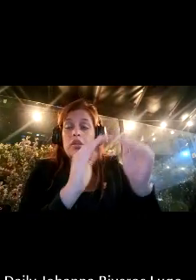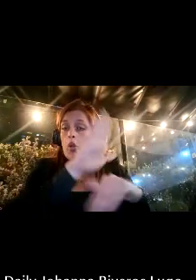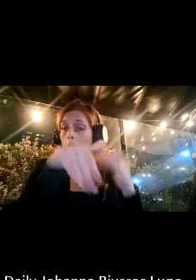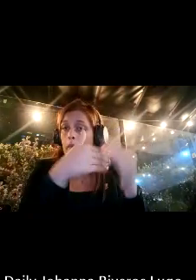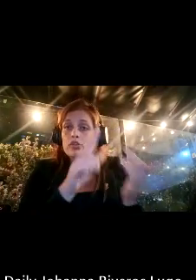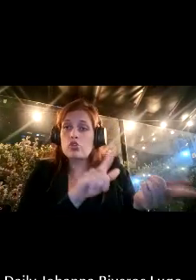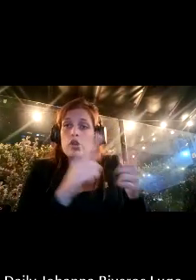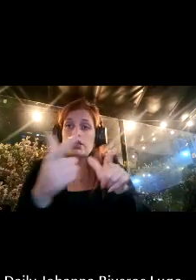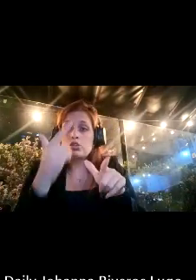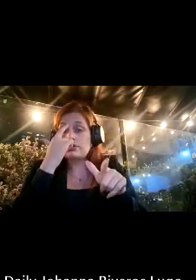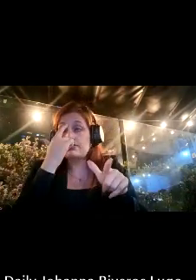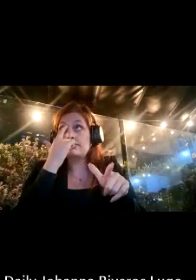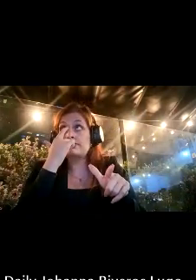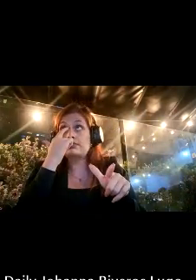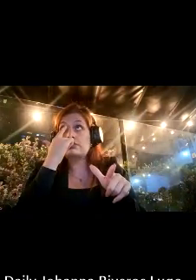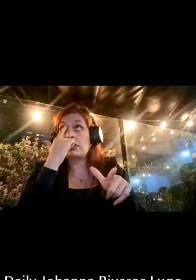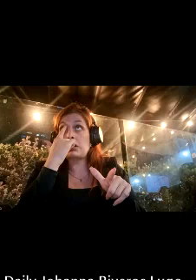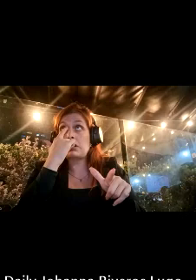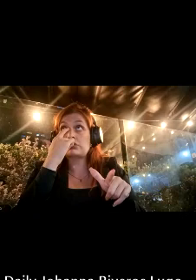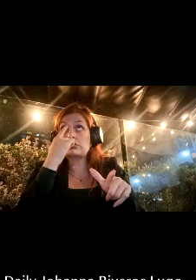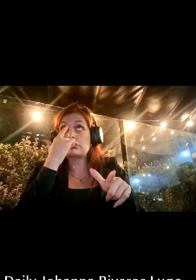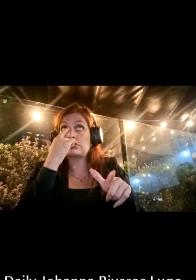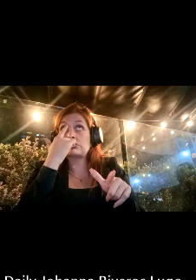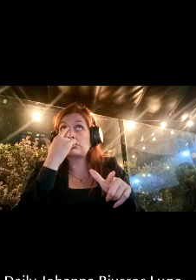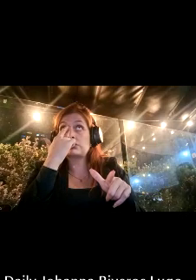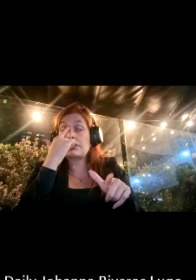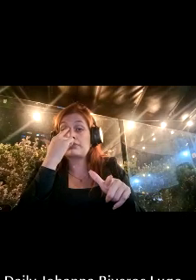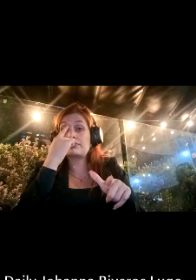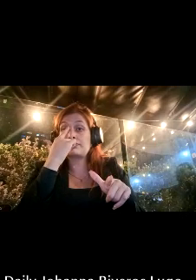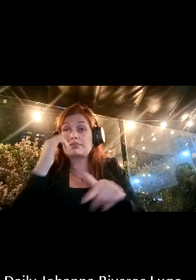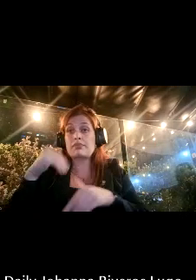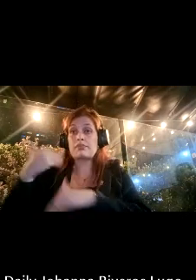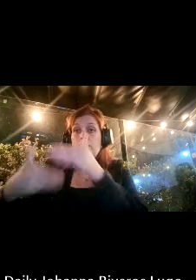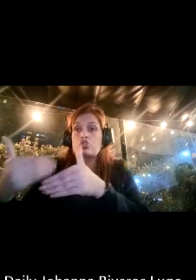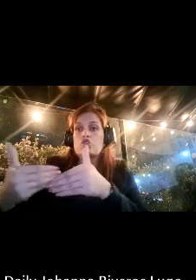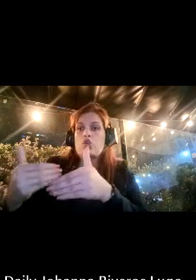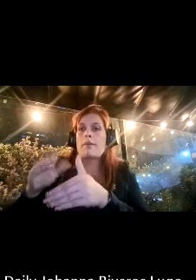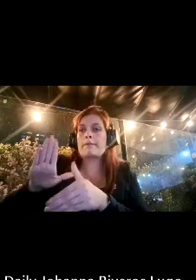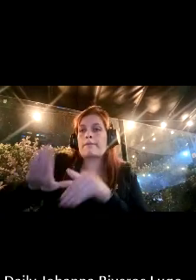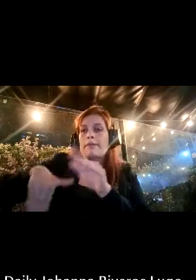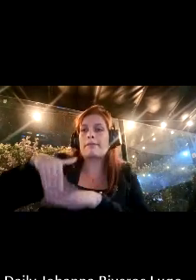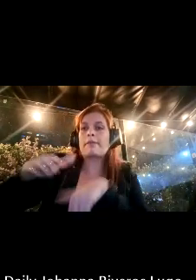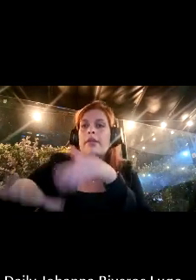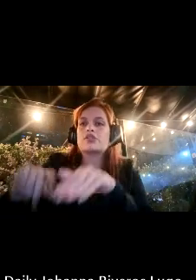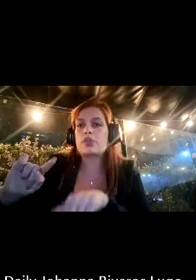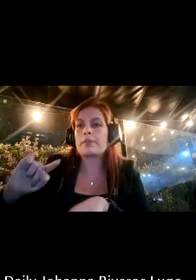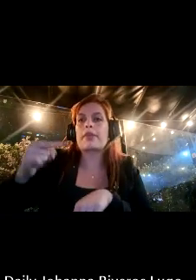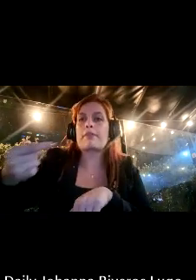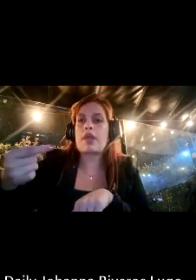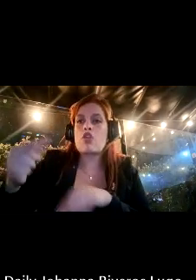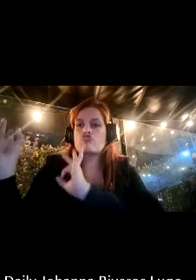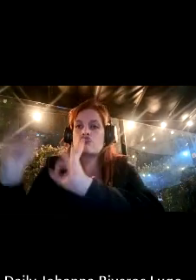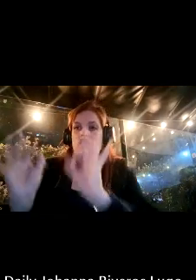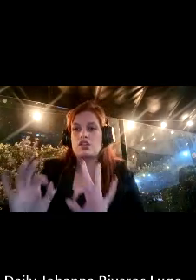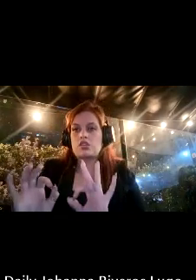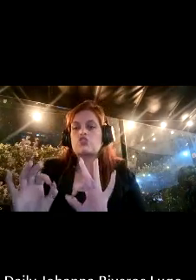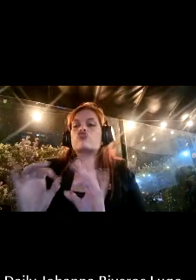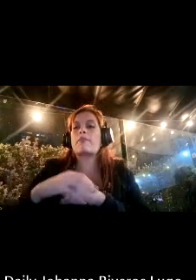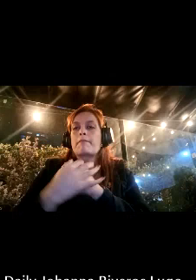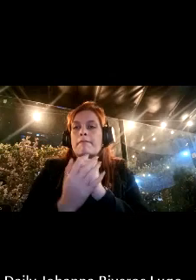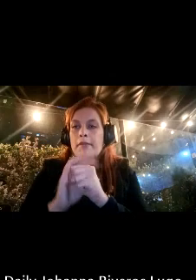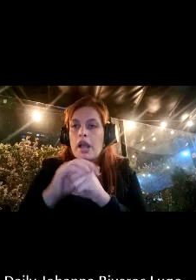el primer paso es la configuración. Entonces, medir la masa del objeto, lo que les decía,